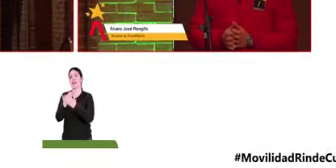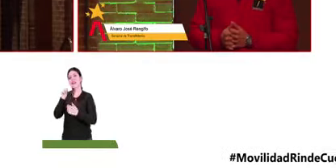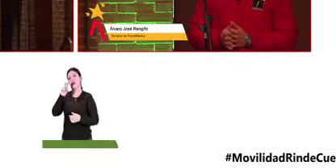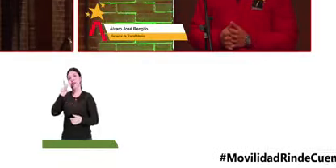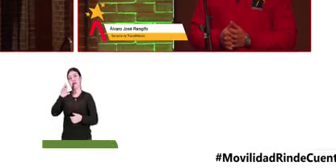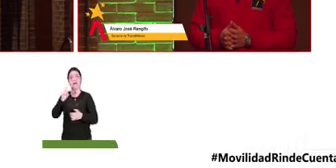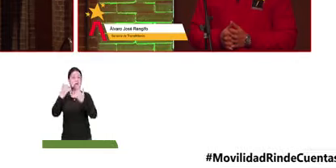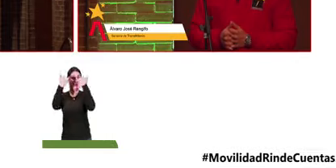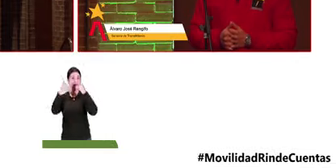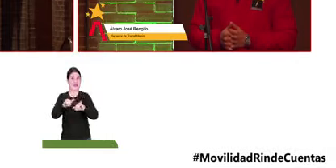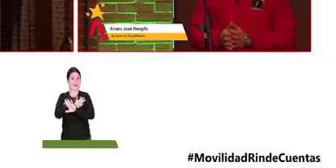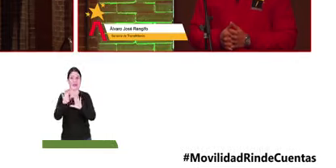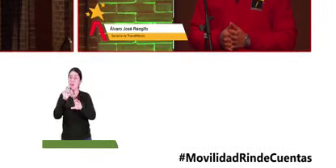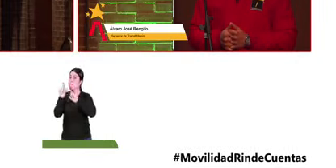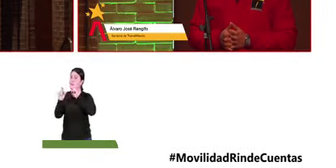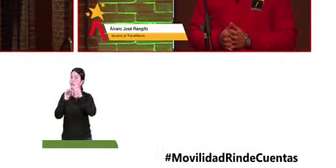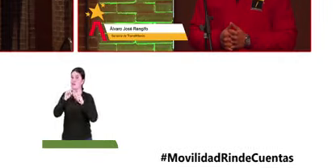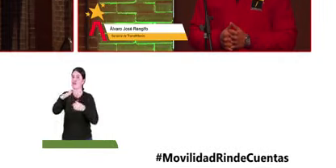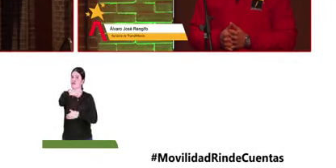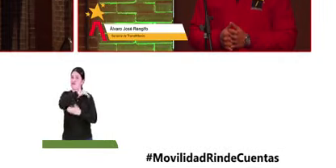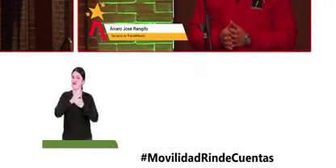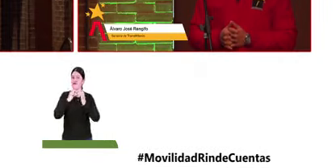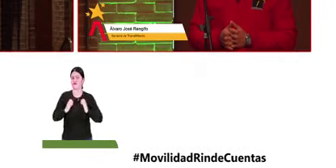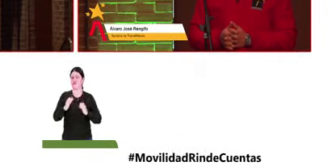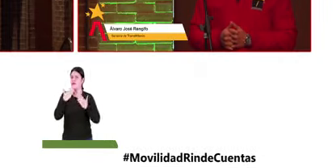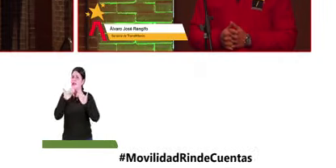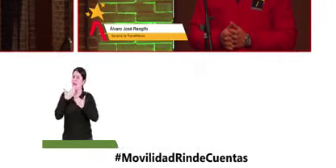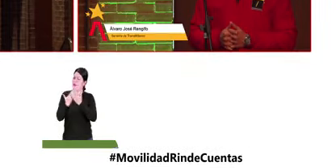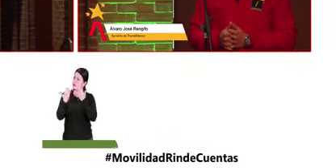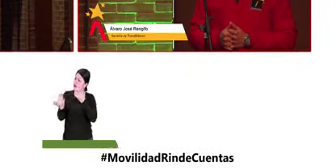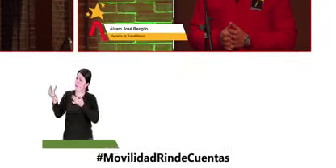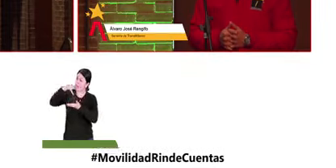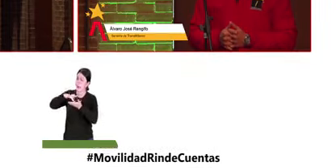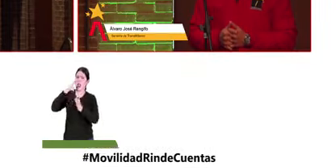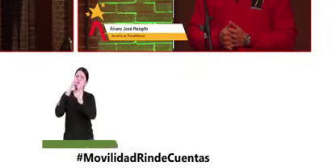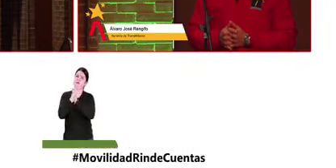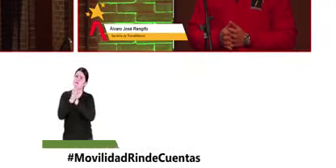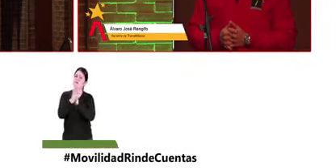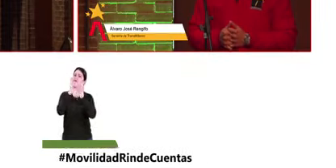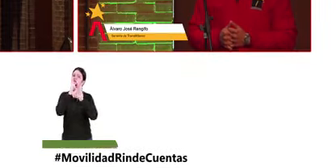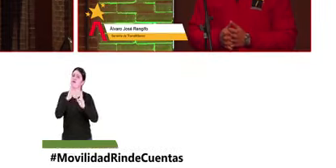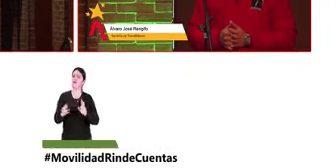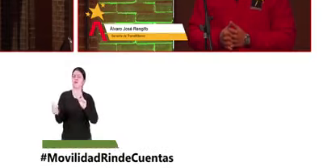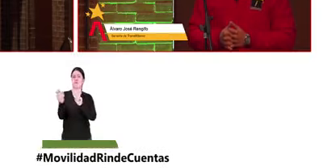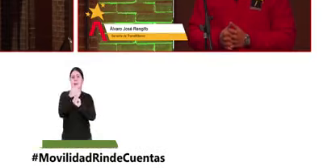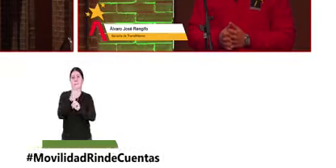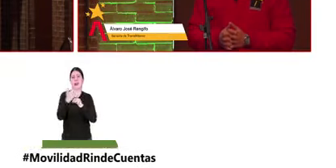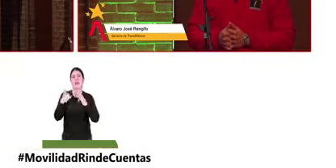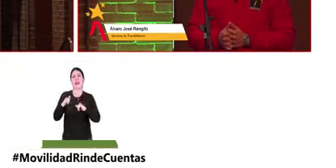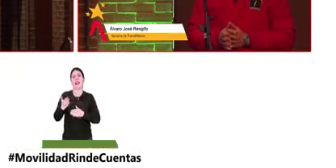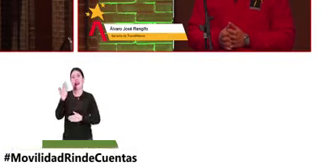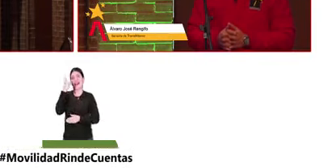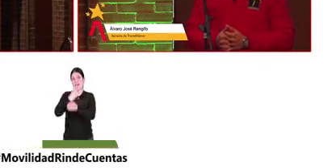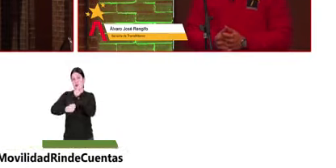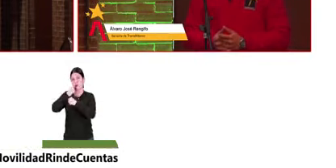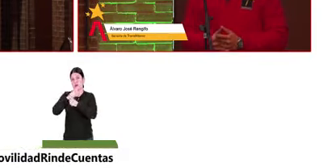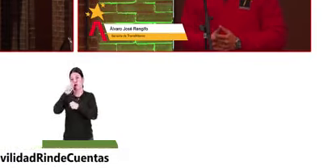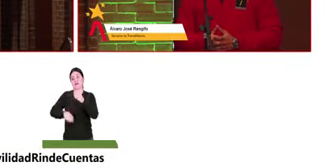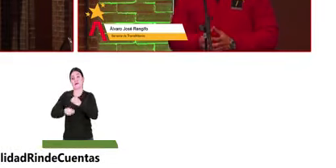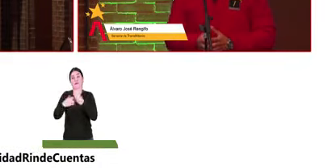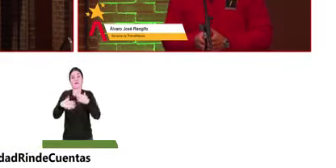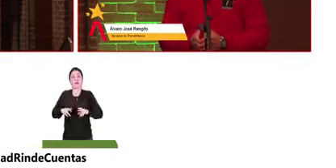más preguntas de parte de la ciudadanía. Gracias por venir y compartirnos los logros de Transmilenio S.A. del año pasado y, por supuesto, muchos éxitos en